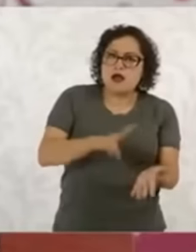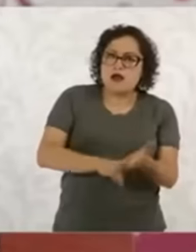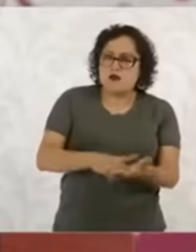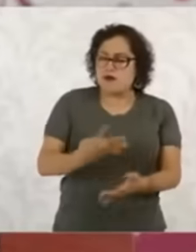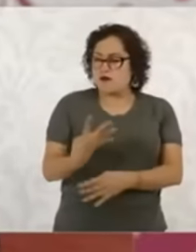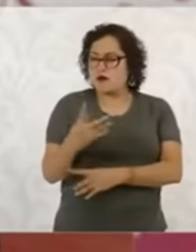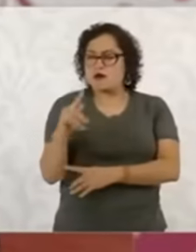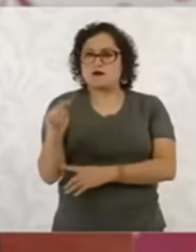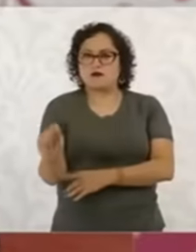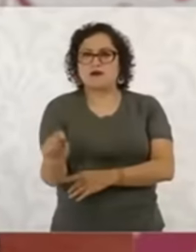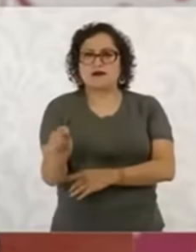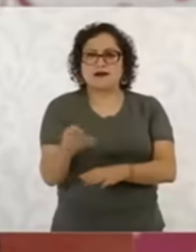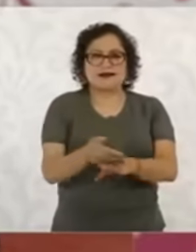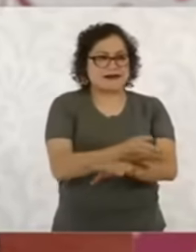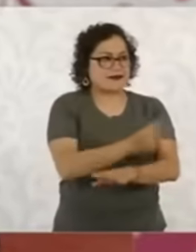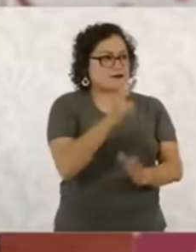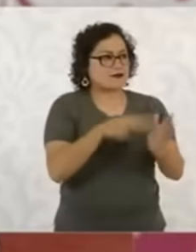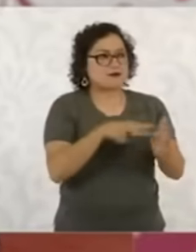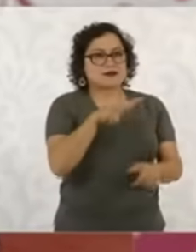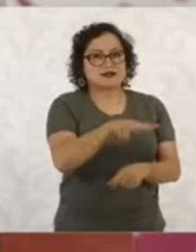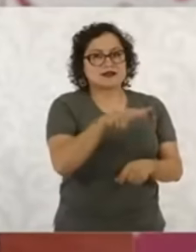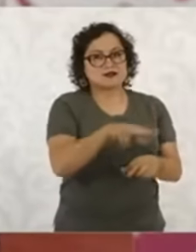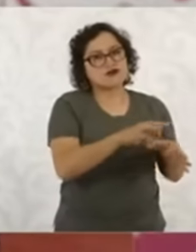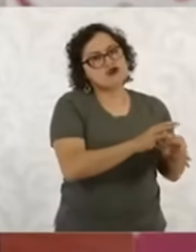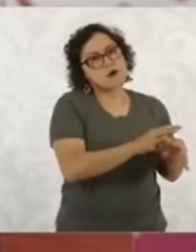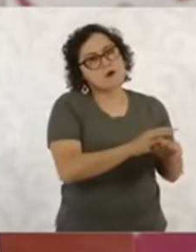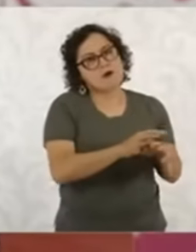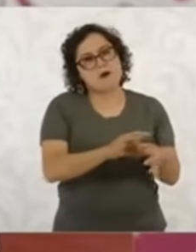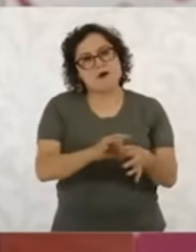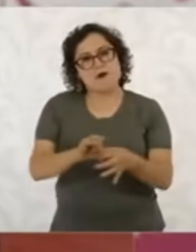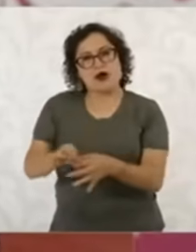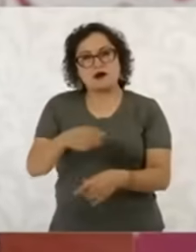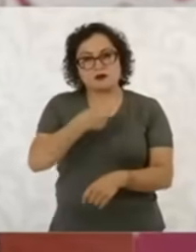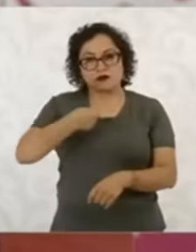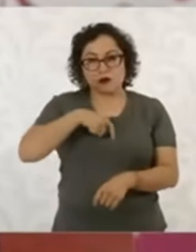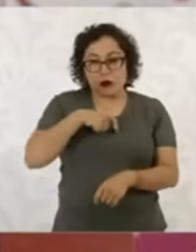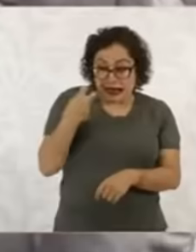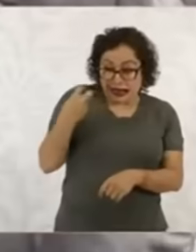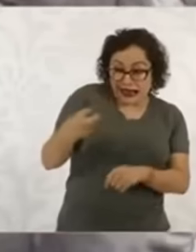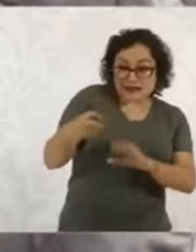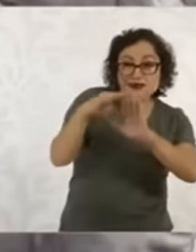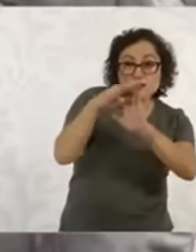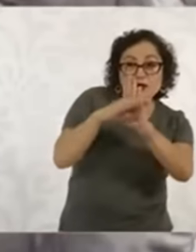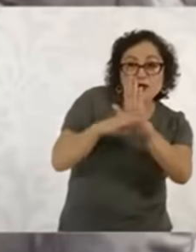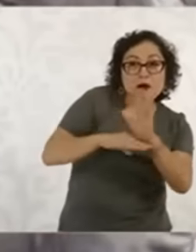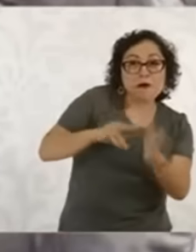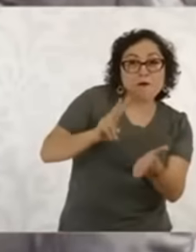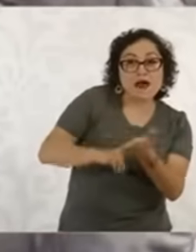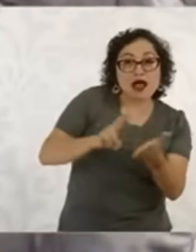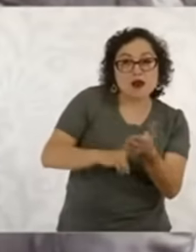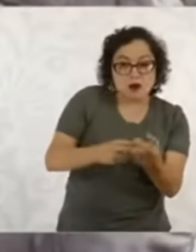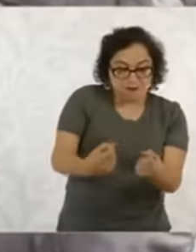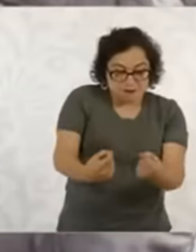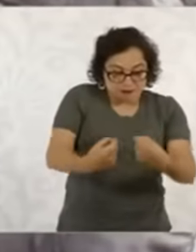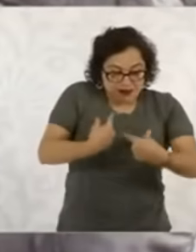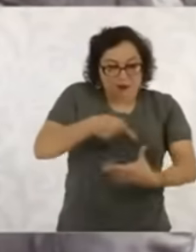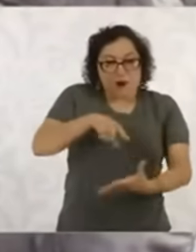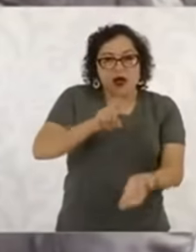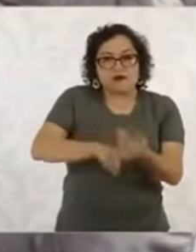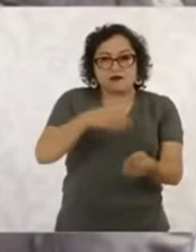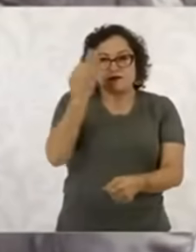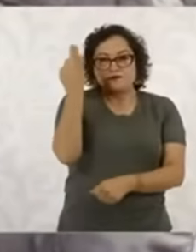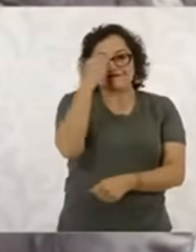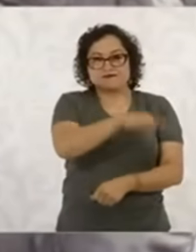en el 2018 y nunca vamos a traicionar eso. Imagínense, traicionarse a uno mismo sería no